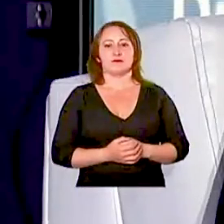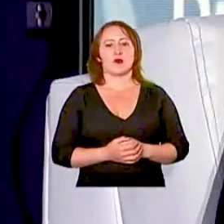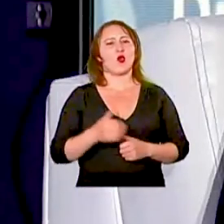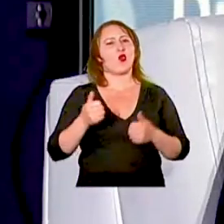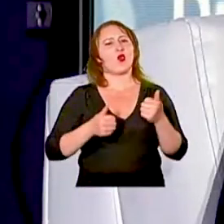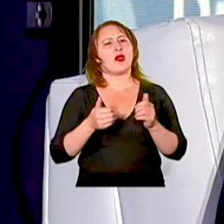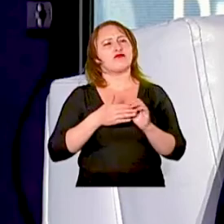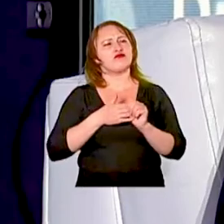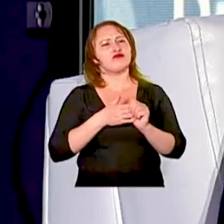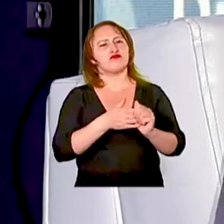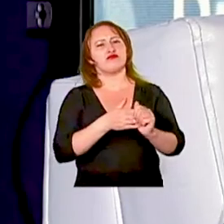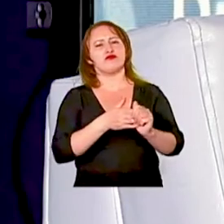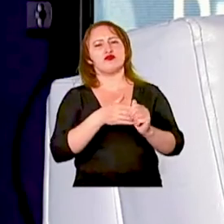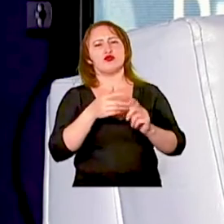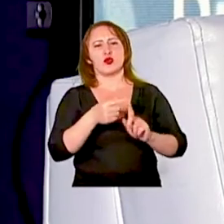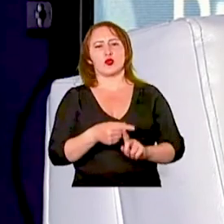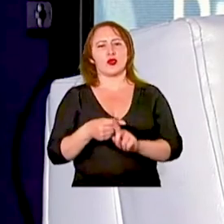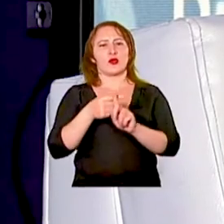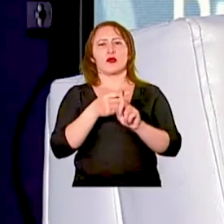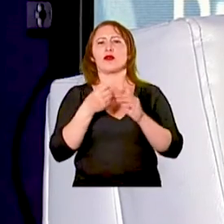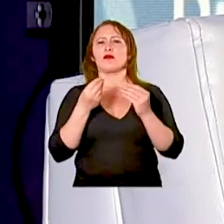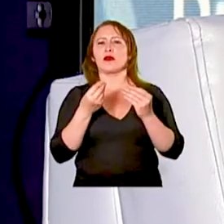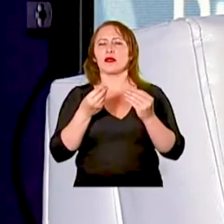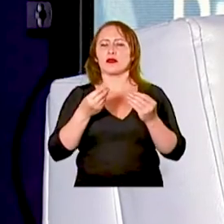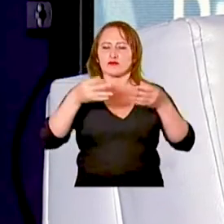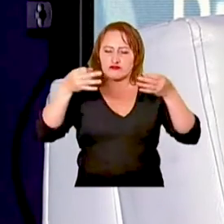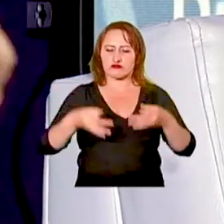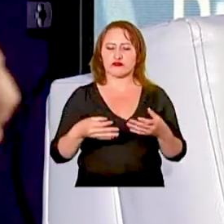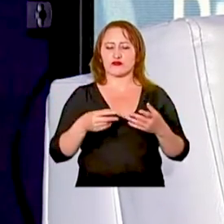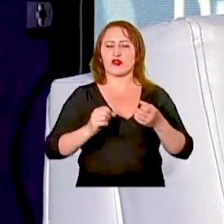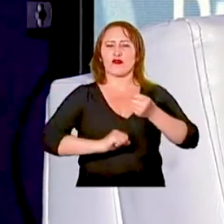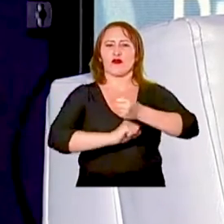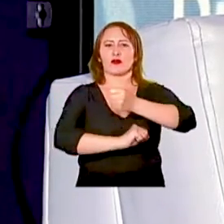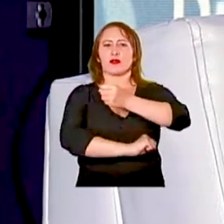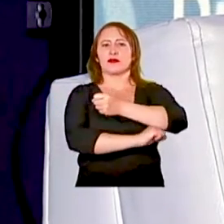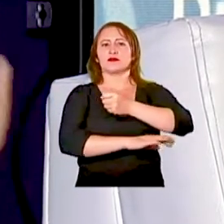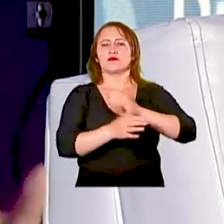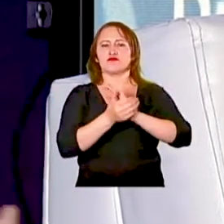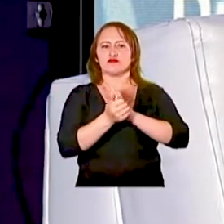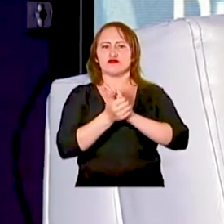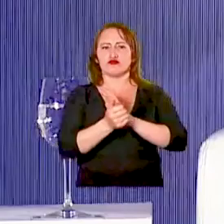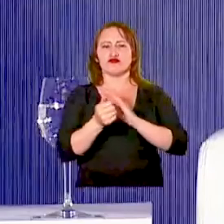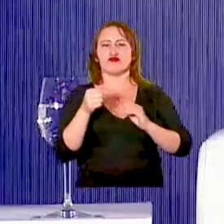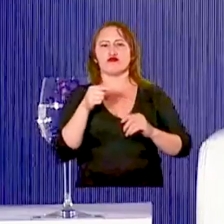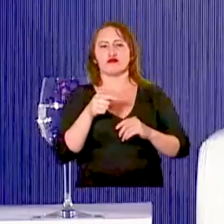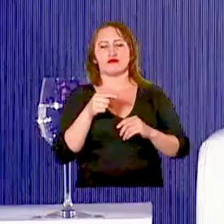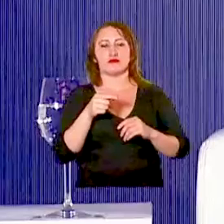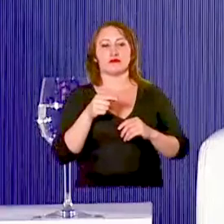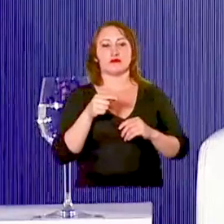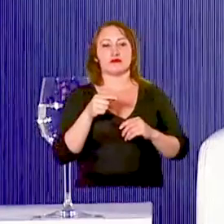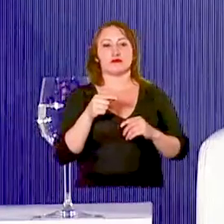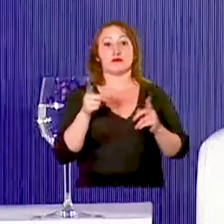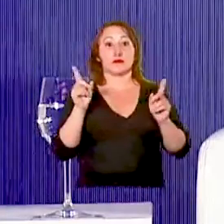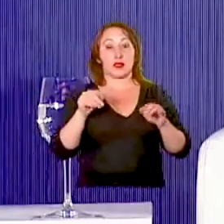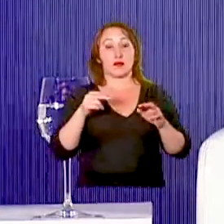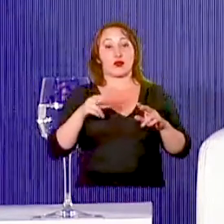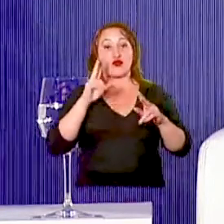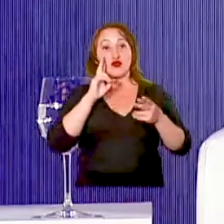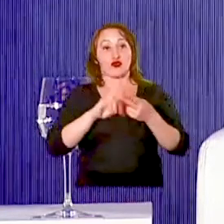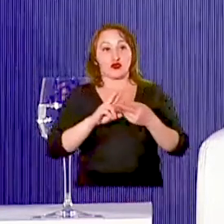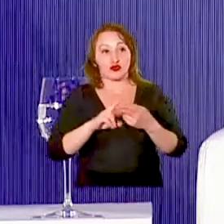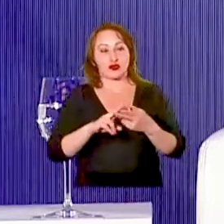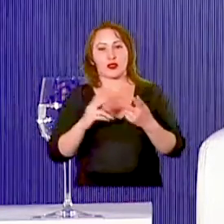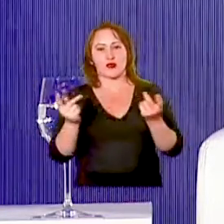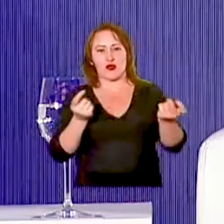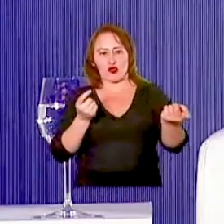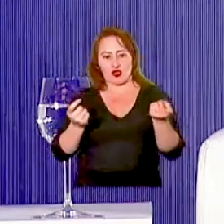la orientación de la Procuraduría para lograr fortalecer esas capacidades para poder conocer, mitigar